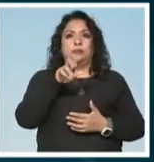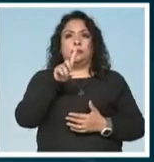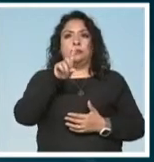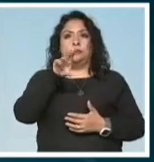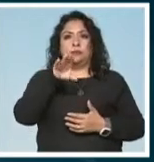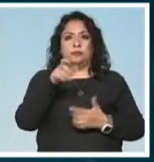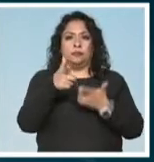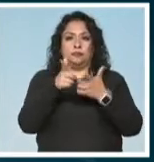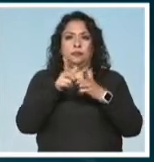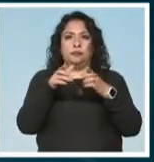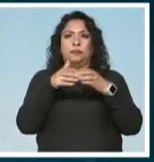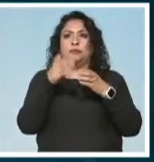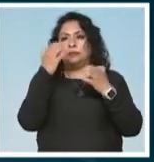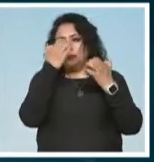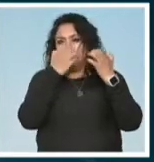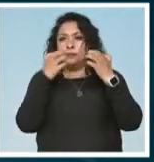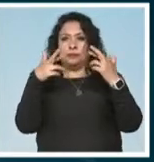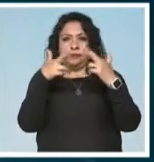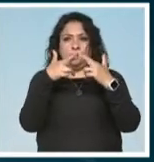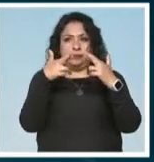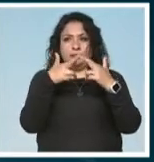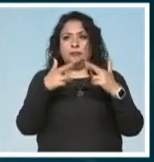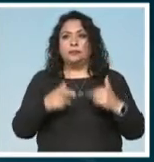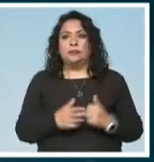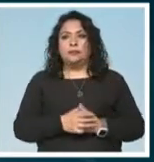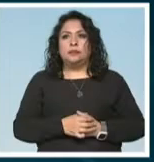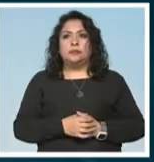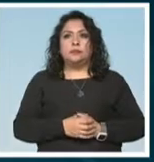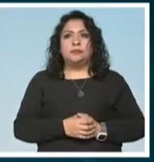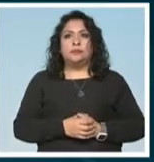Company y su exploración religiosa.